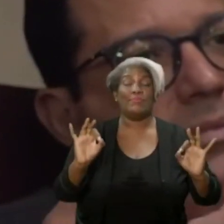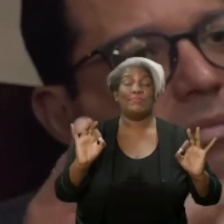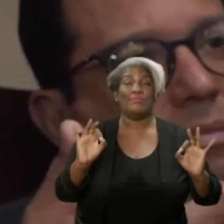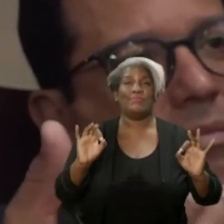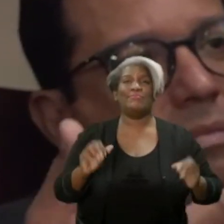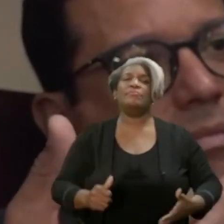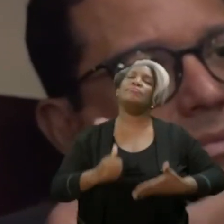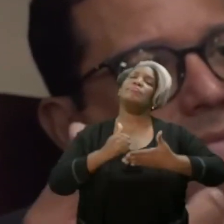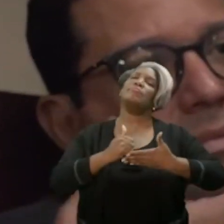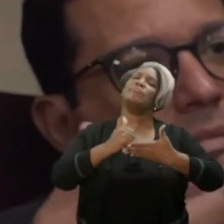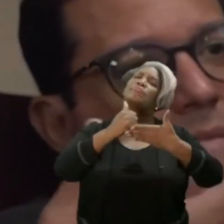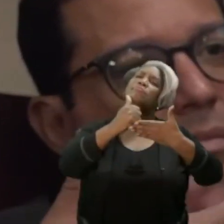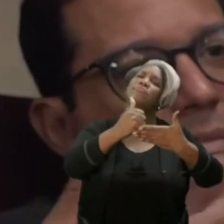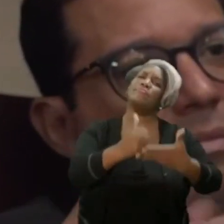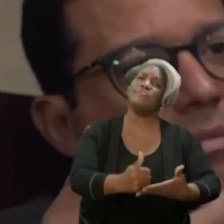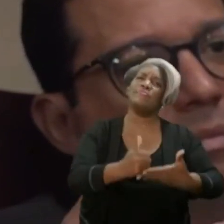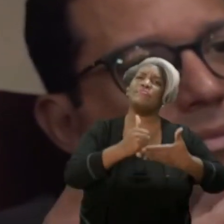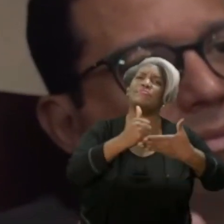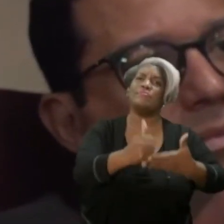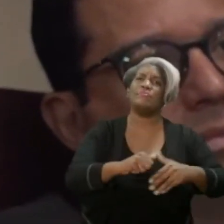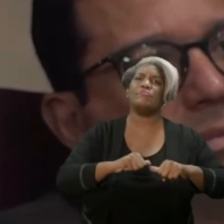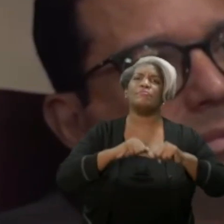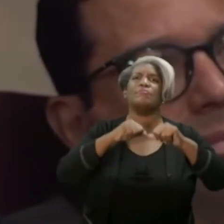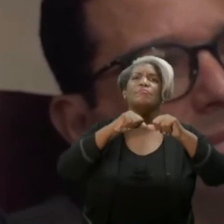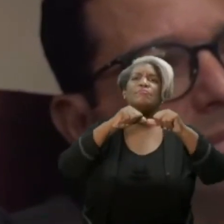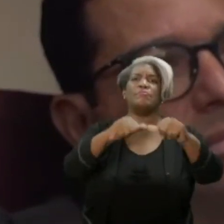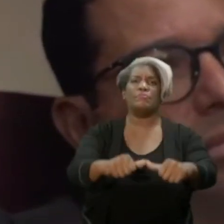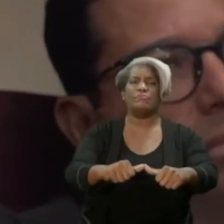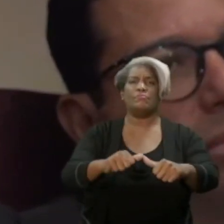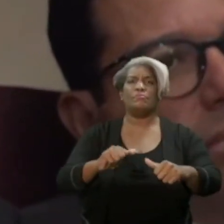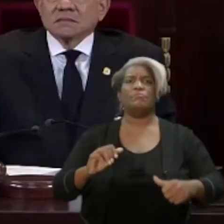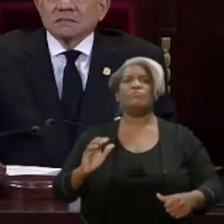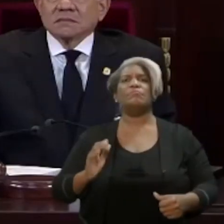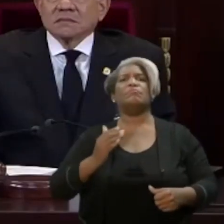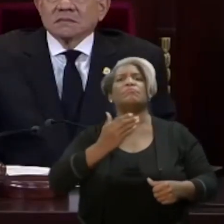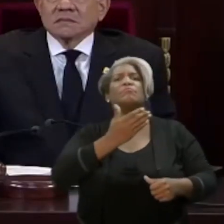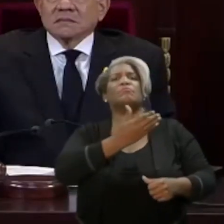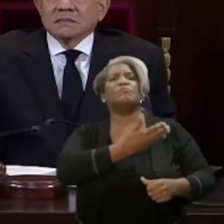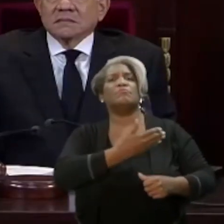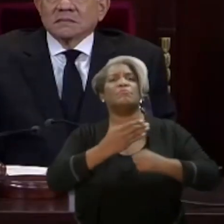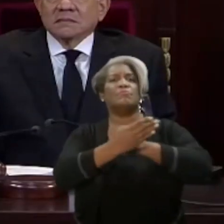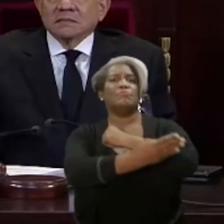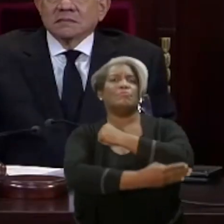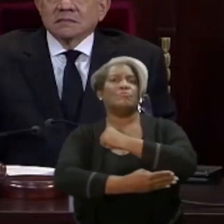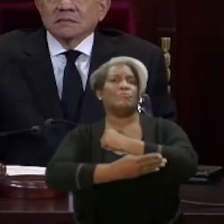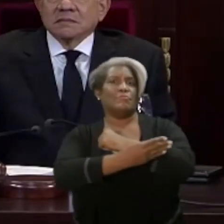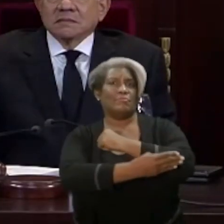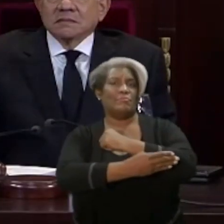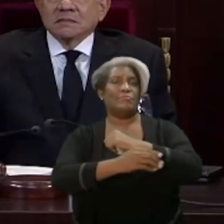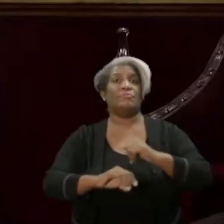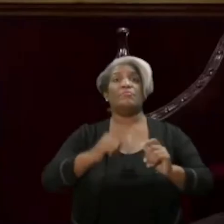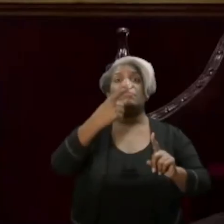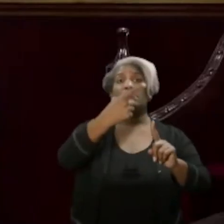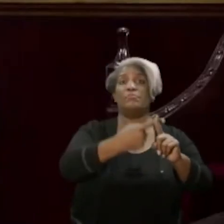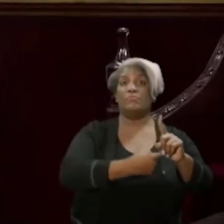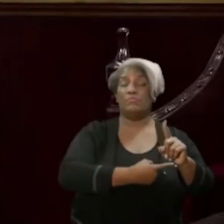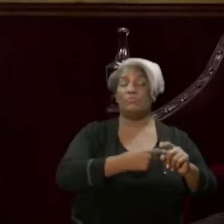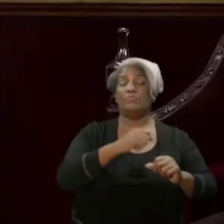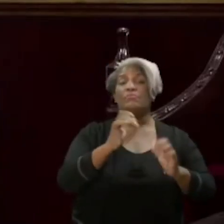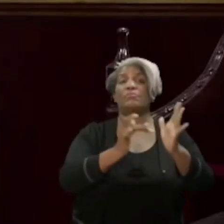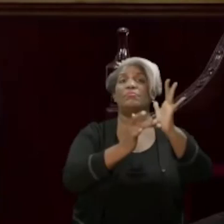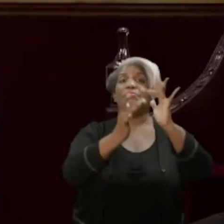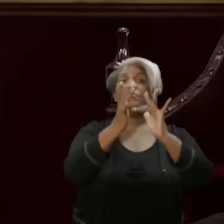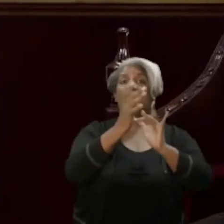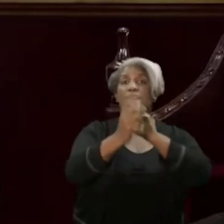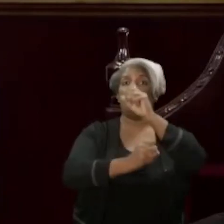la solidaridad con el país de nuestra diáspora, en abril del 2022 el SENASA lanzó el